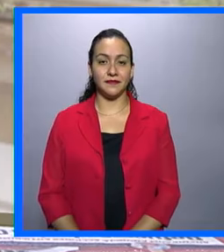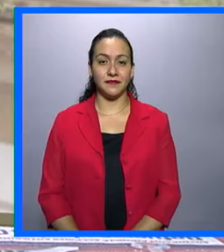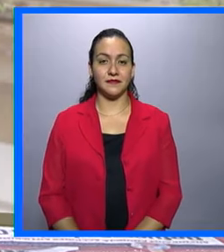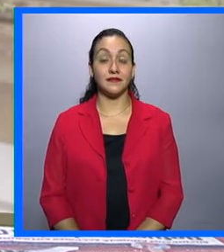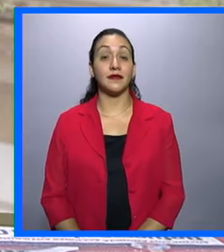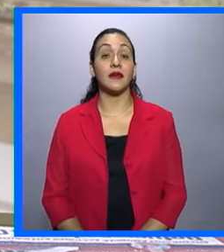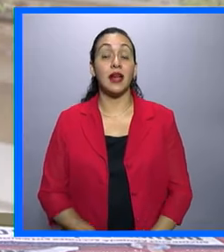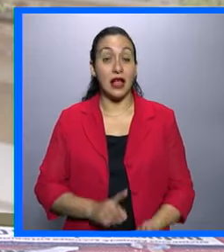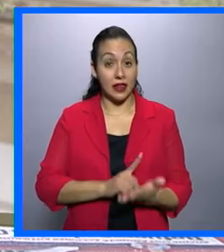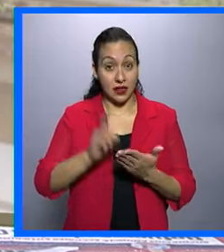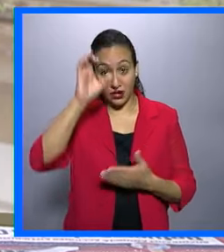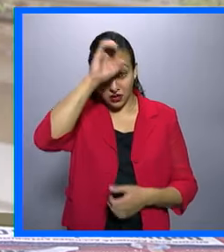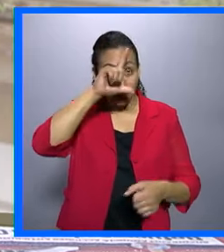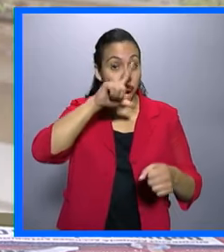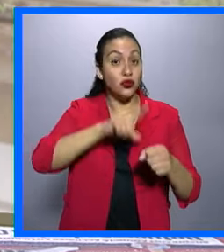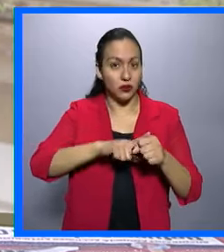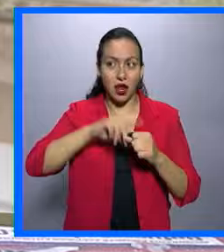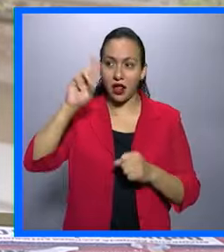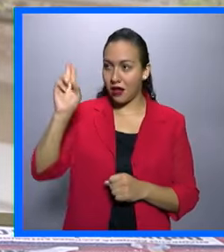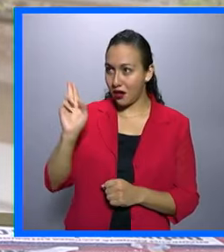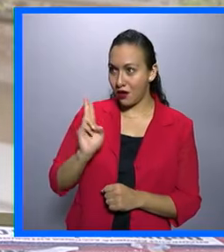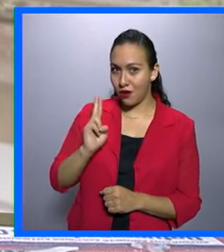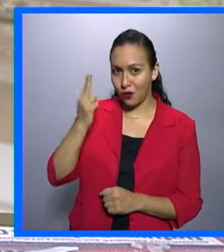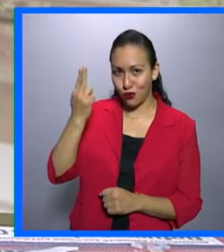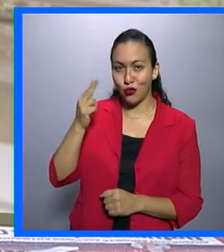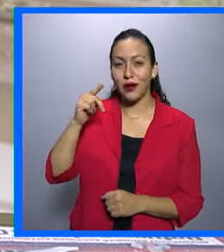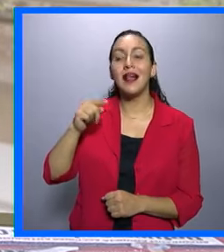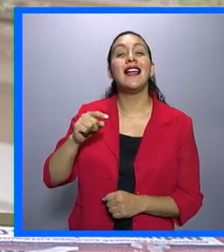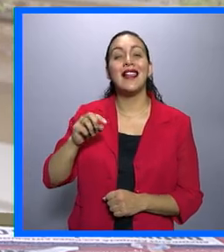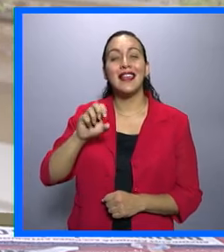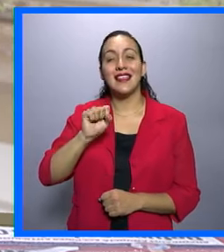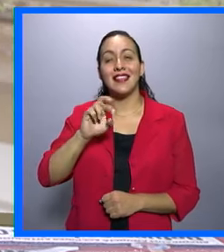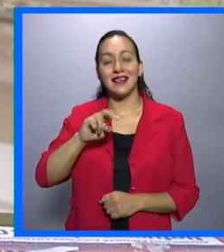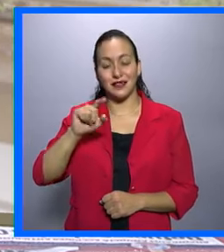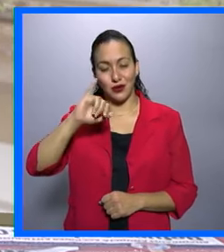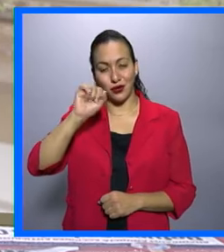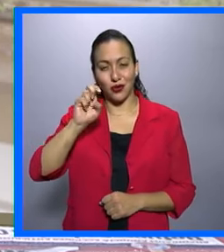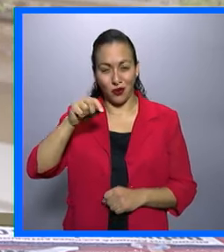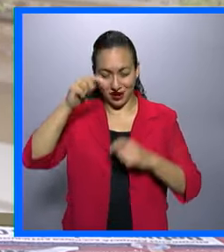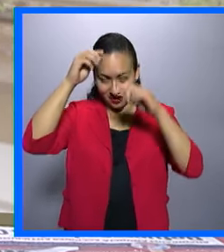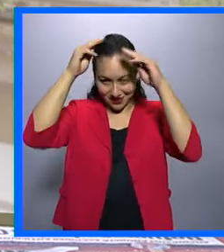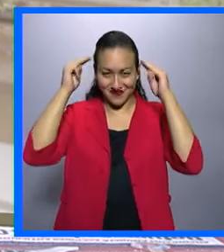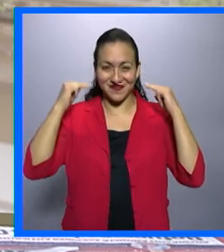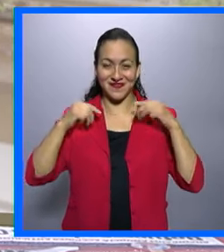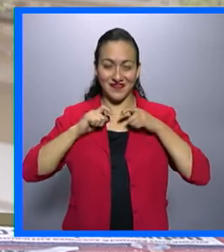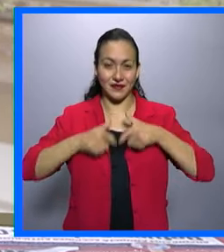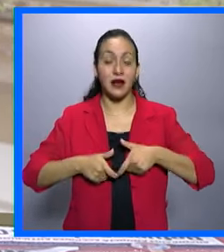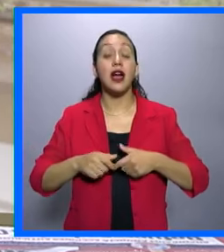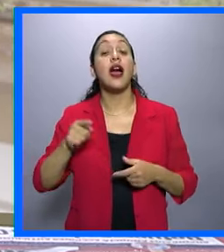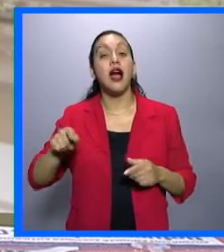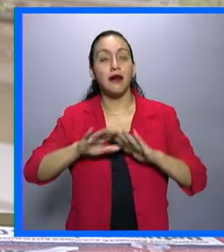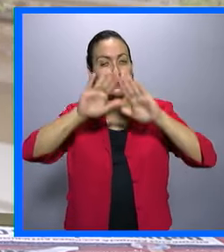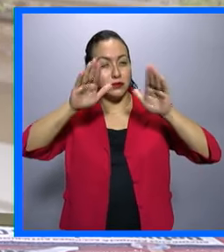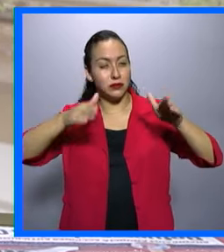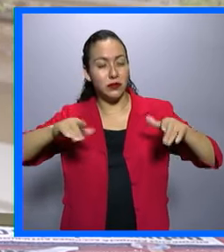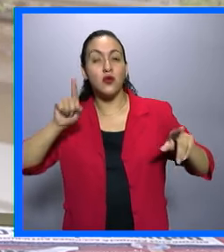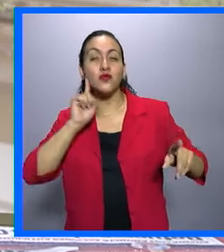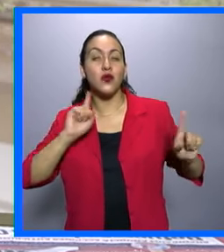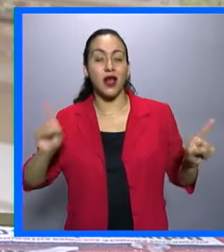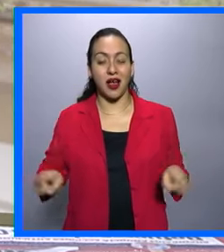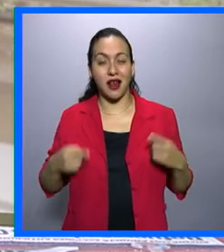Y en Derecho a la Cultura, la Universidad del Claustro de Sor Juana rinde homenaje a su tradicional altar de muertos a la bailarina